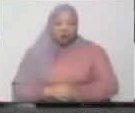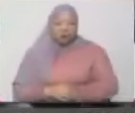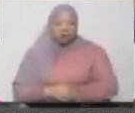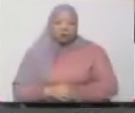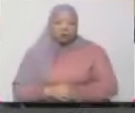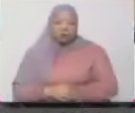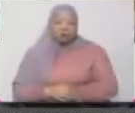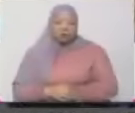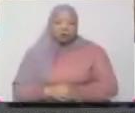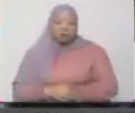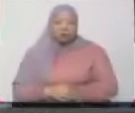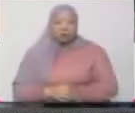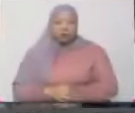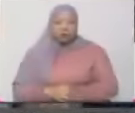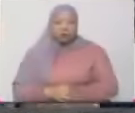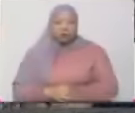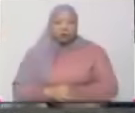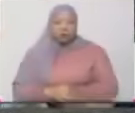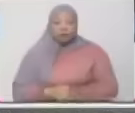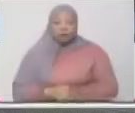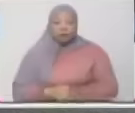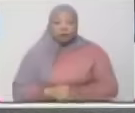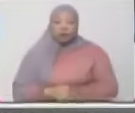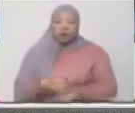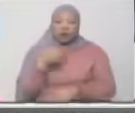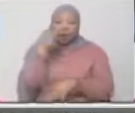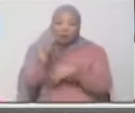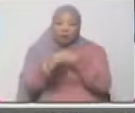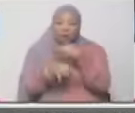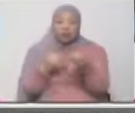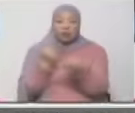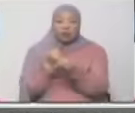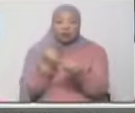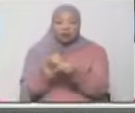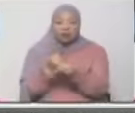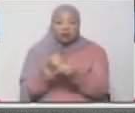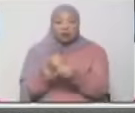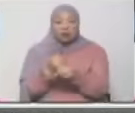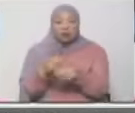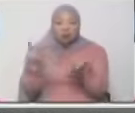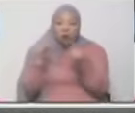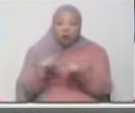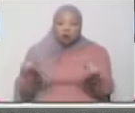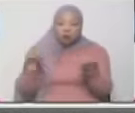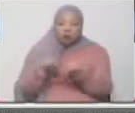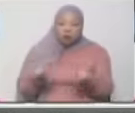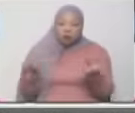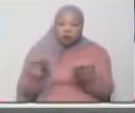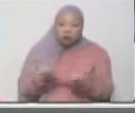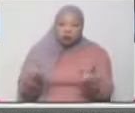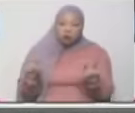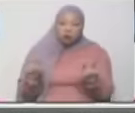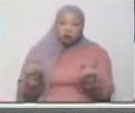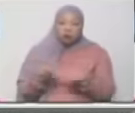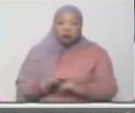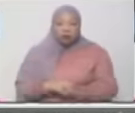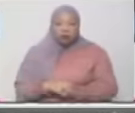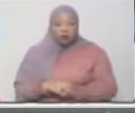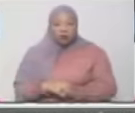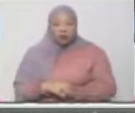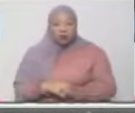Y nosotros tenemos que afinar la formación, muchachas. Aquí